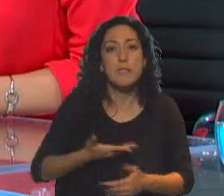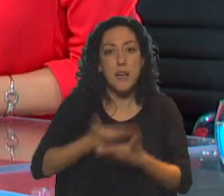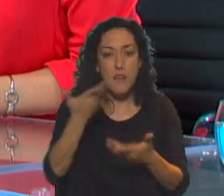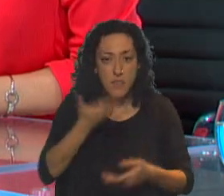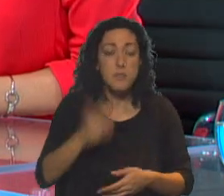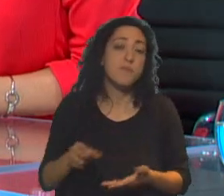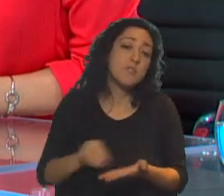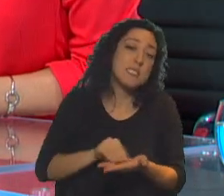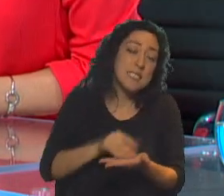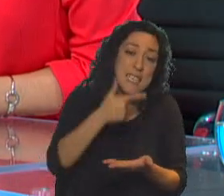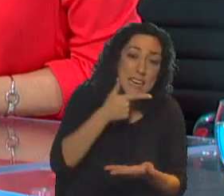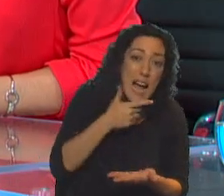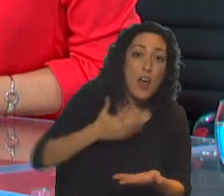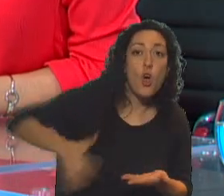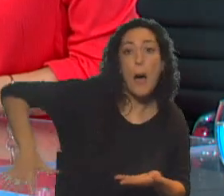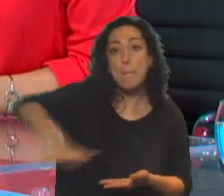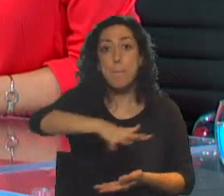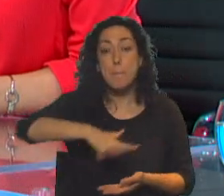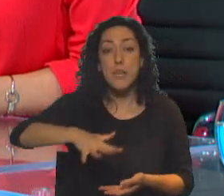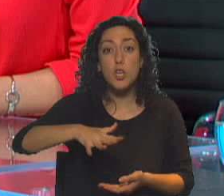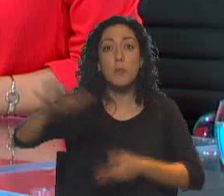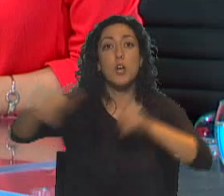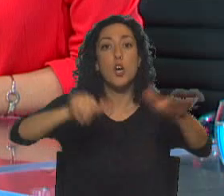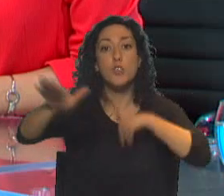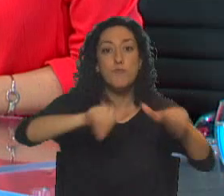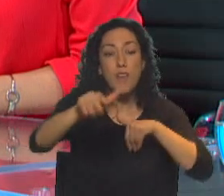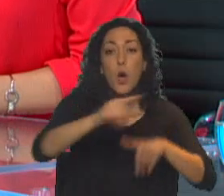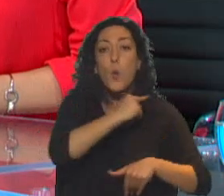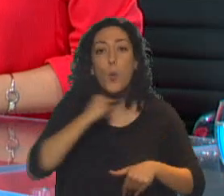presidenta, pero convocando a todos los queridos curas villeros y hermanas villeras.